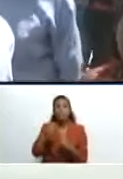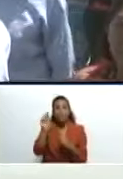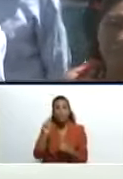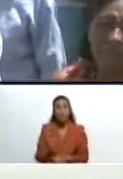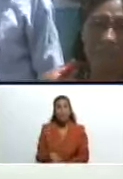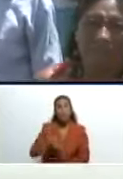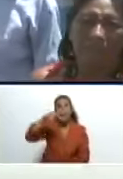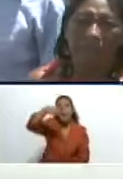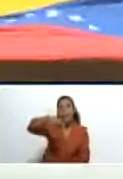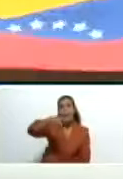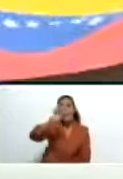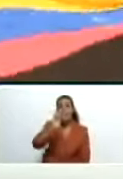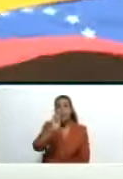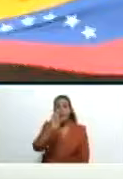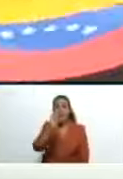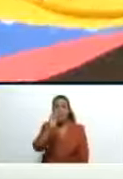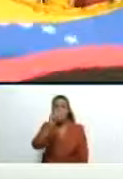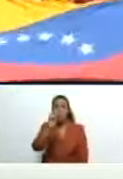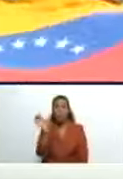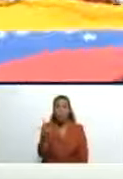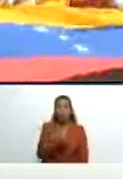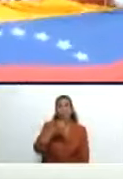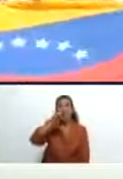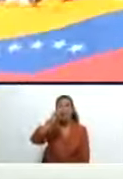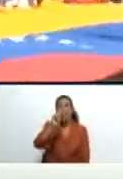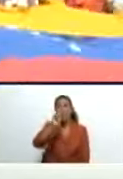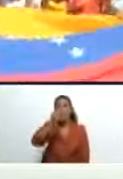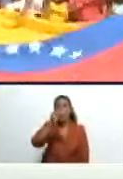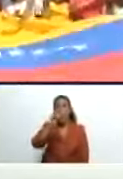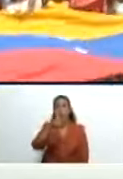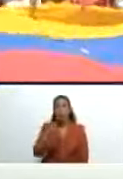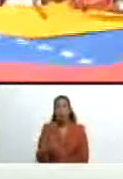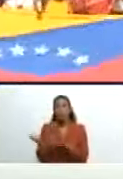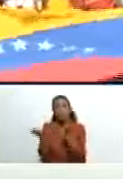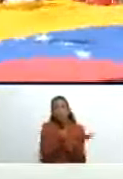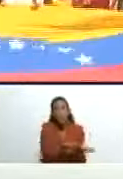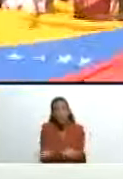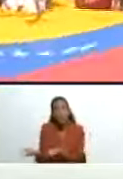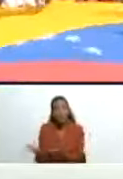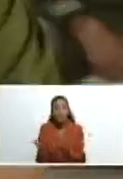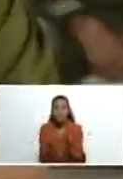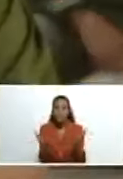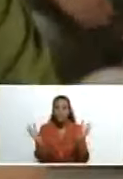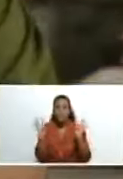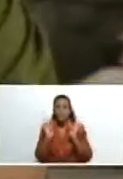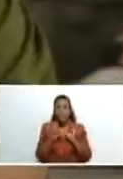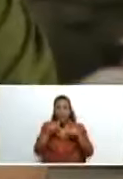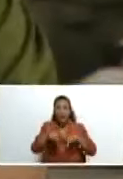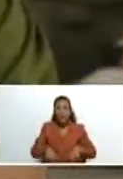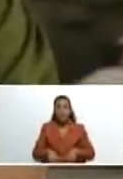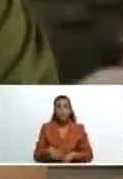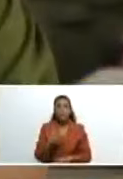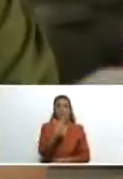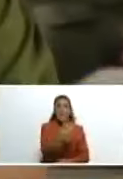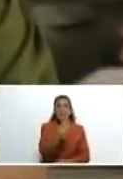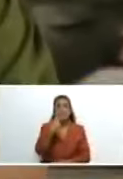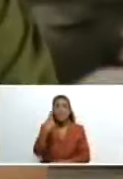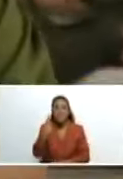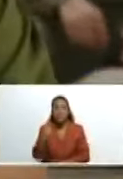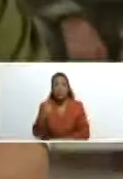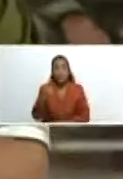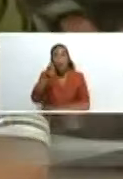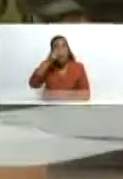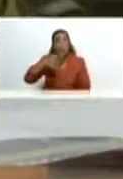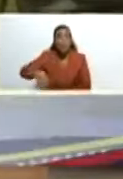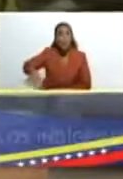Pemón, yecuana. Pemón, yecuana. Sí, presidente. Bueno, nos encontramos, presidente, 31